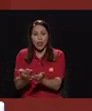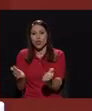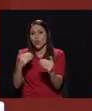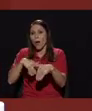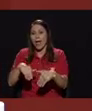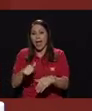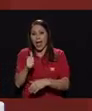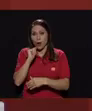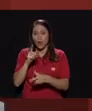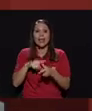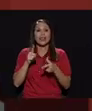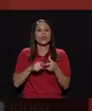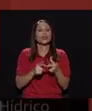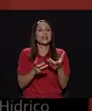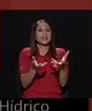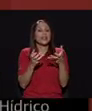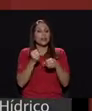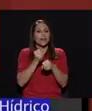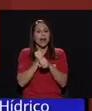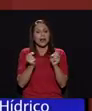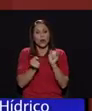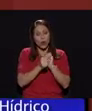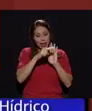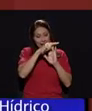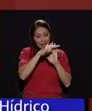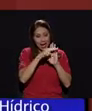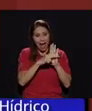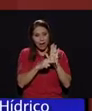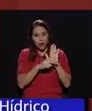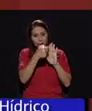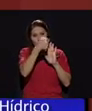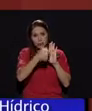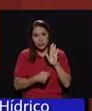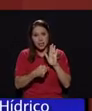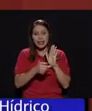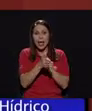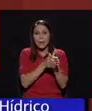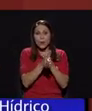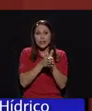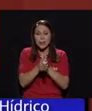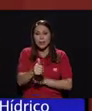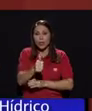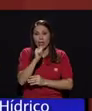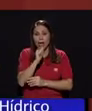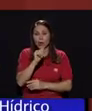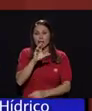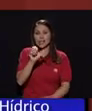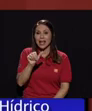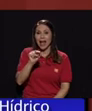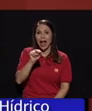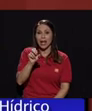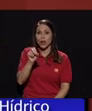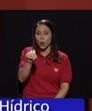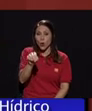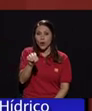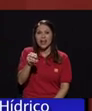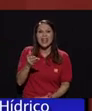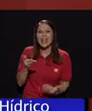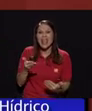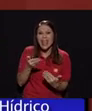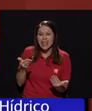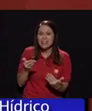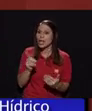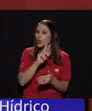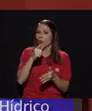canon de aprovechamiento de aguas. ¿Qué es el canon de aprovechamiento de aguas? El canon es una figura que no es un impuesto, realmente es